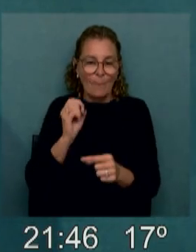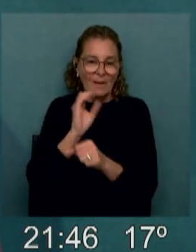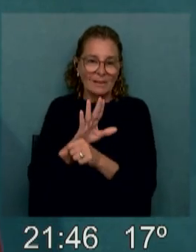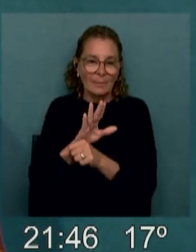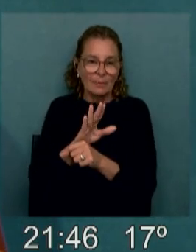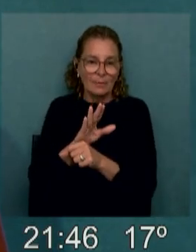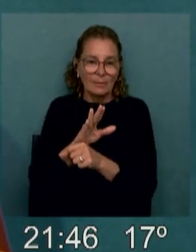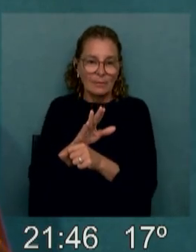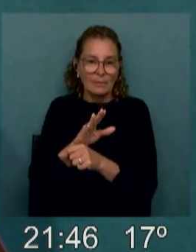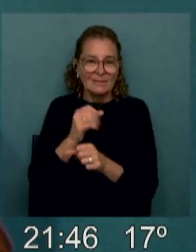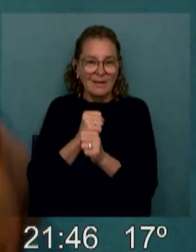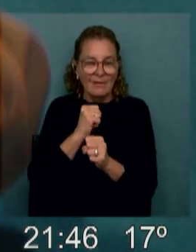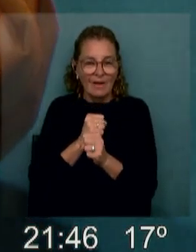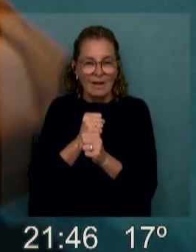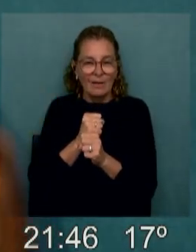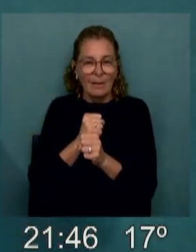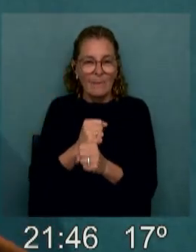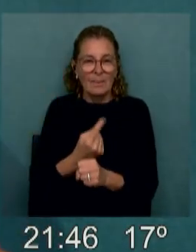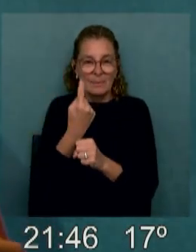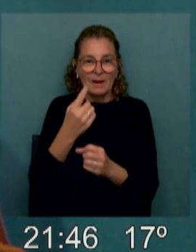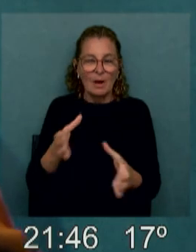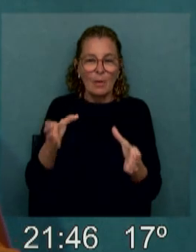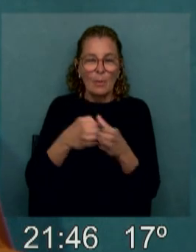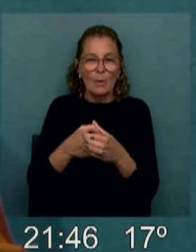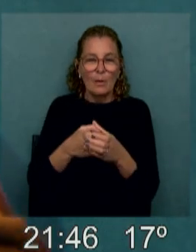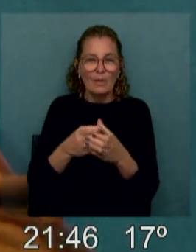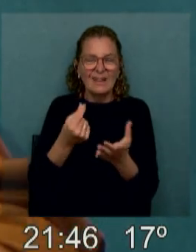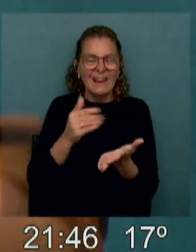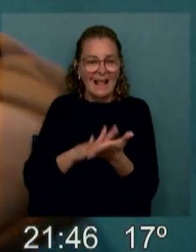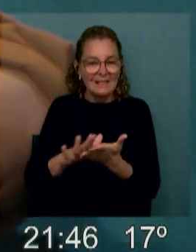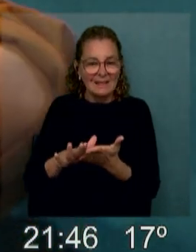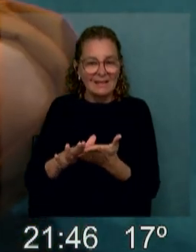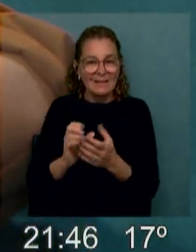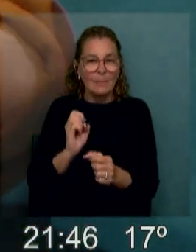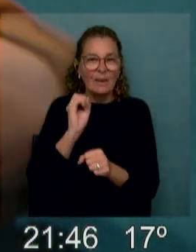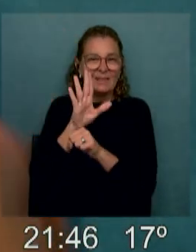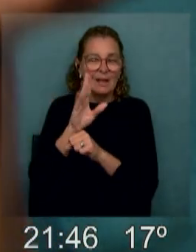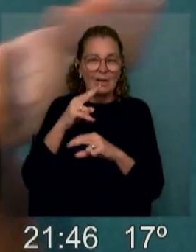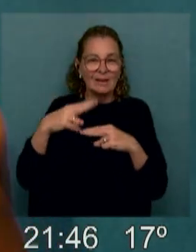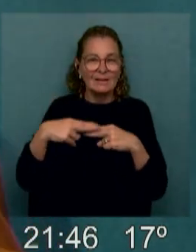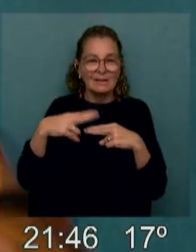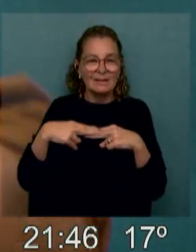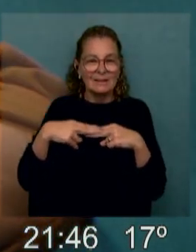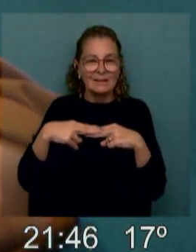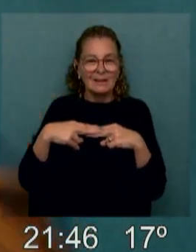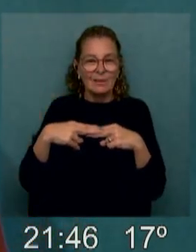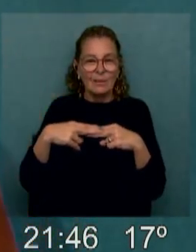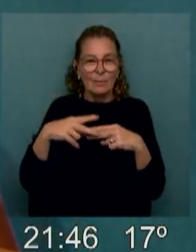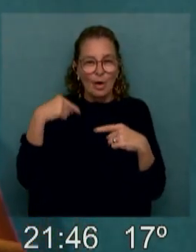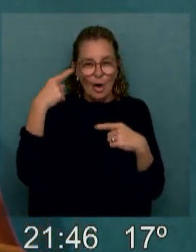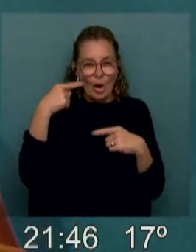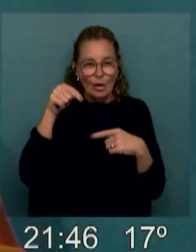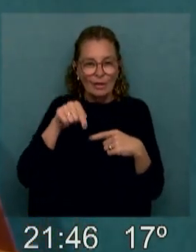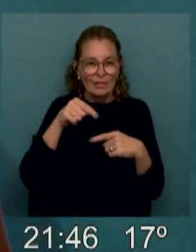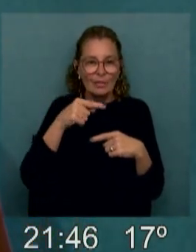este trabajo? No sé, la primera banda que había subido su disco gratis a internet había sido Radiohead. Habíamos quedado locos con eso